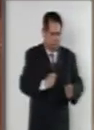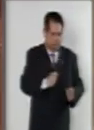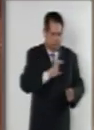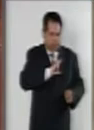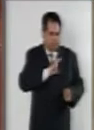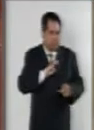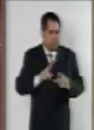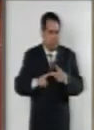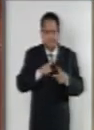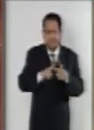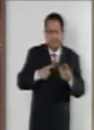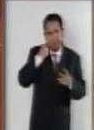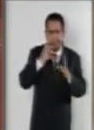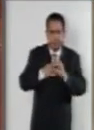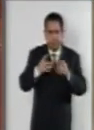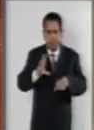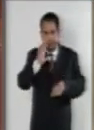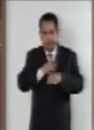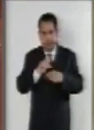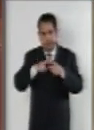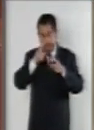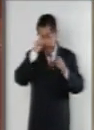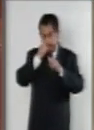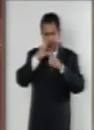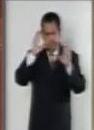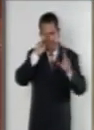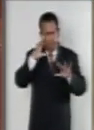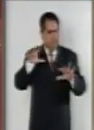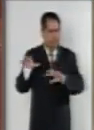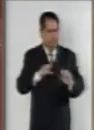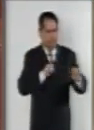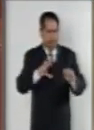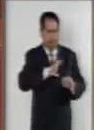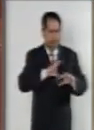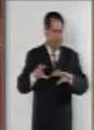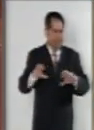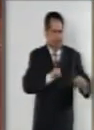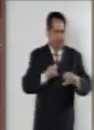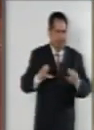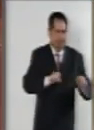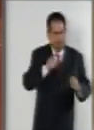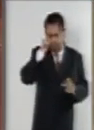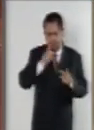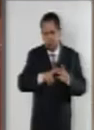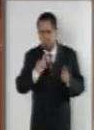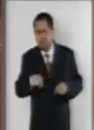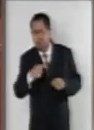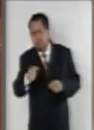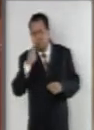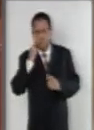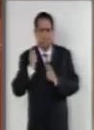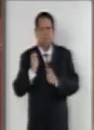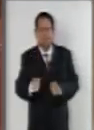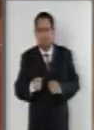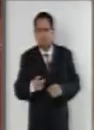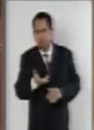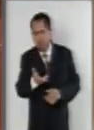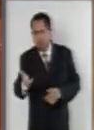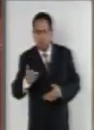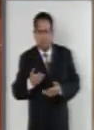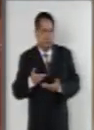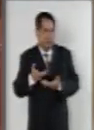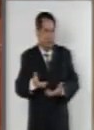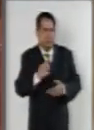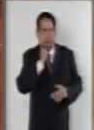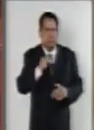los permisos, porque con esta visión privatizadora no creo que den una sola asignación a nadie.